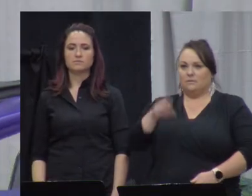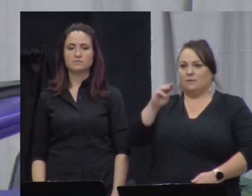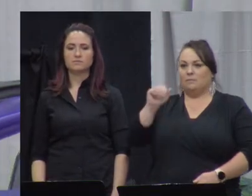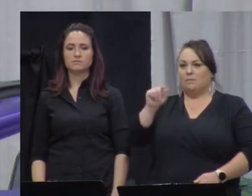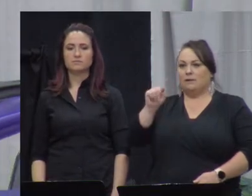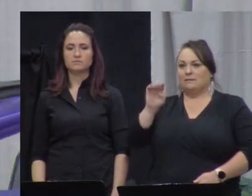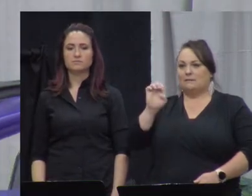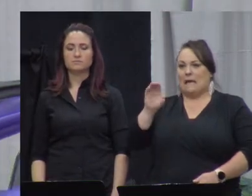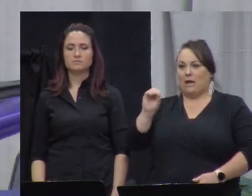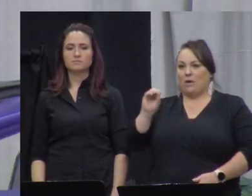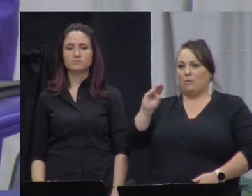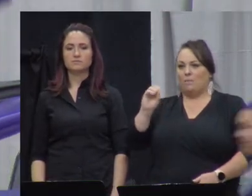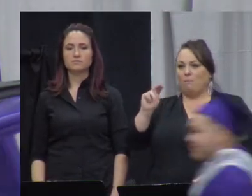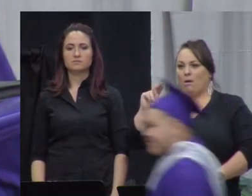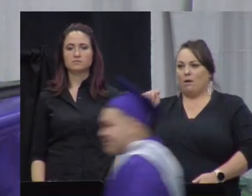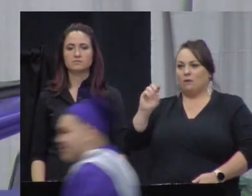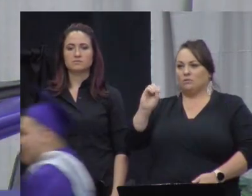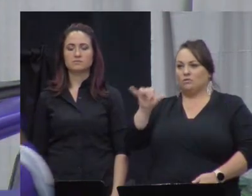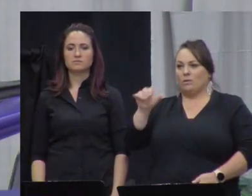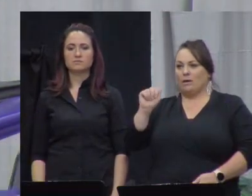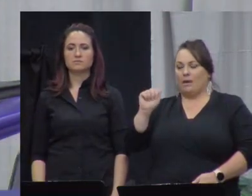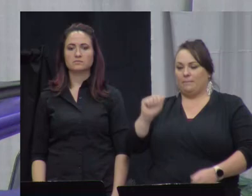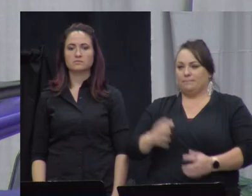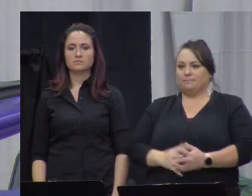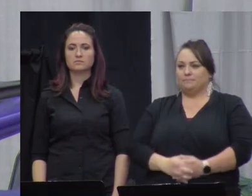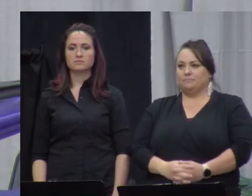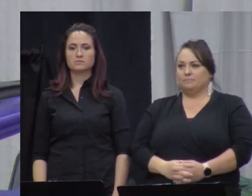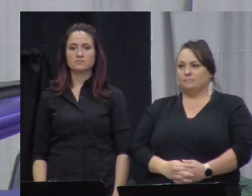Mateo Montoya.